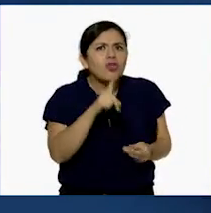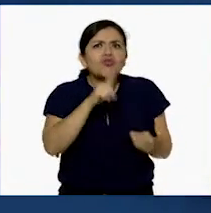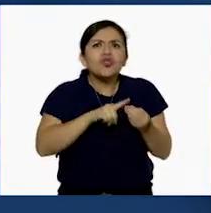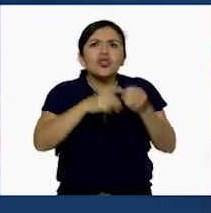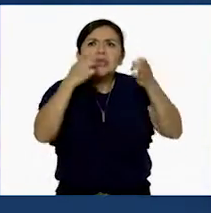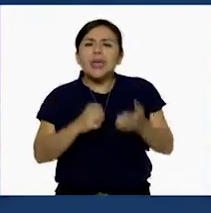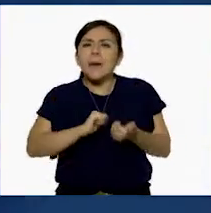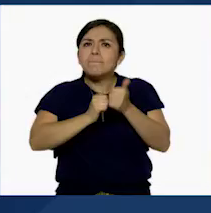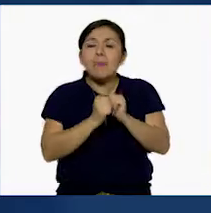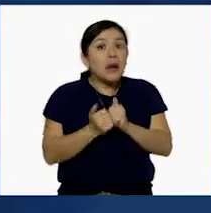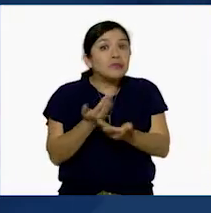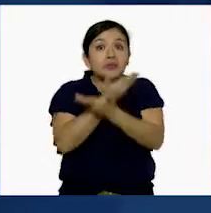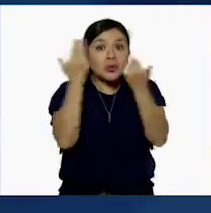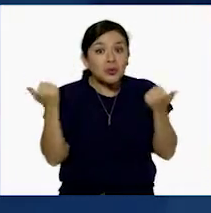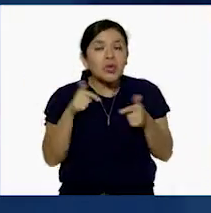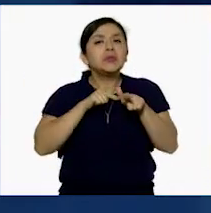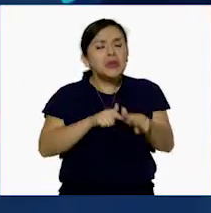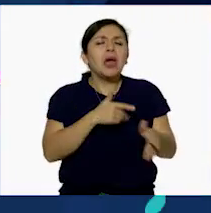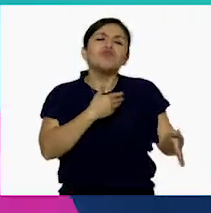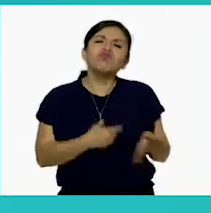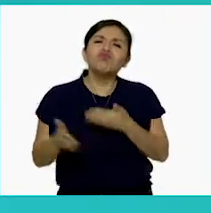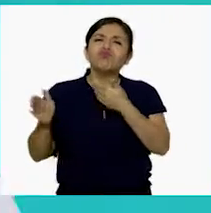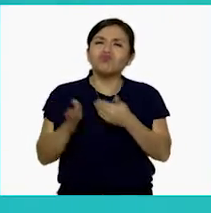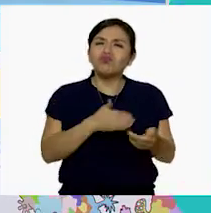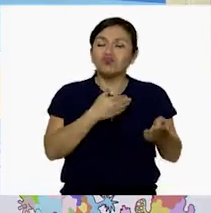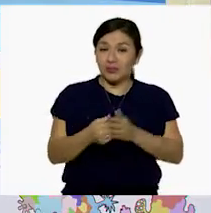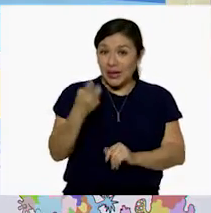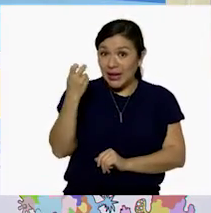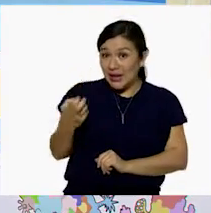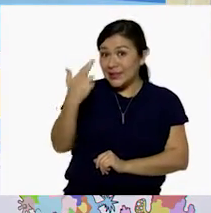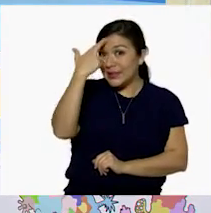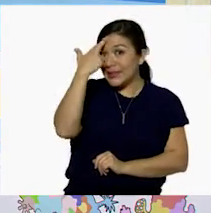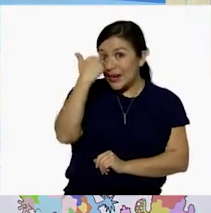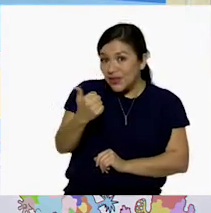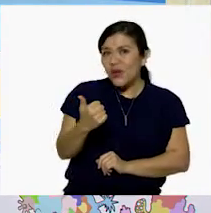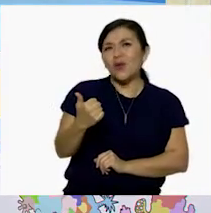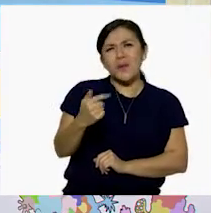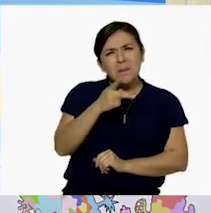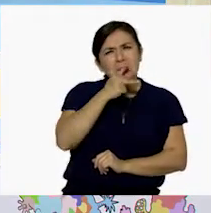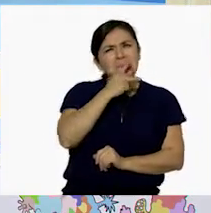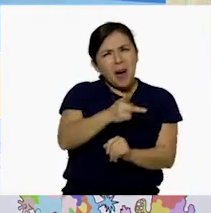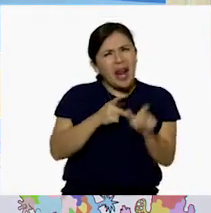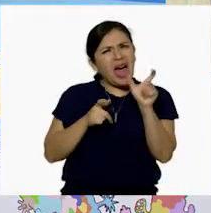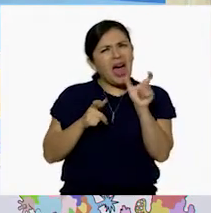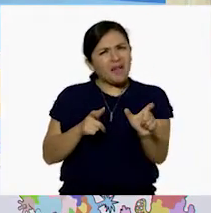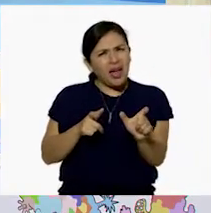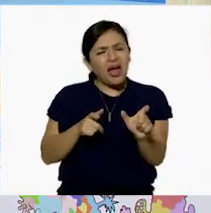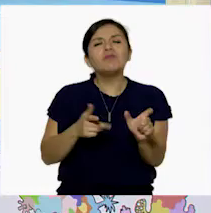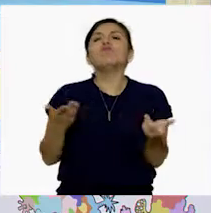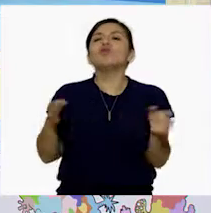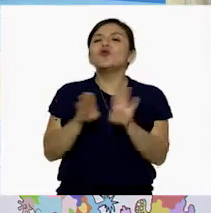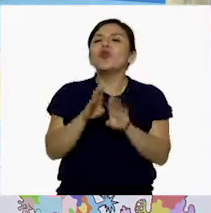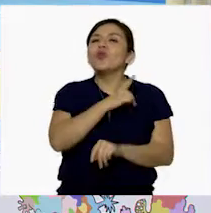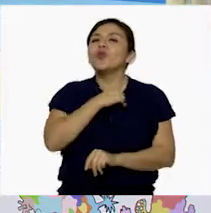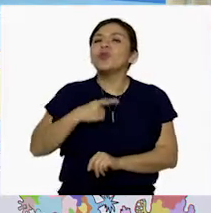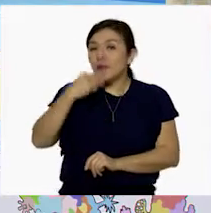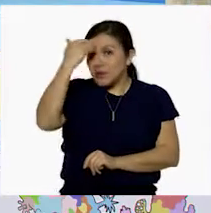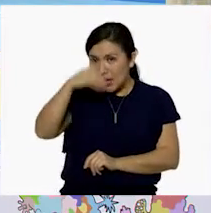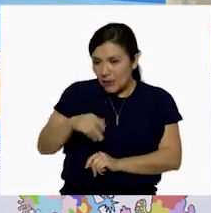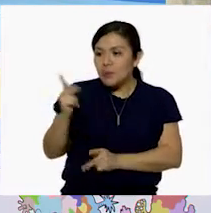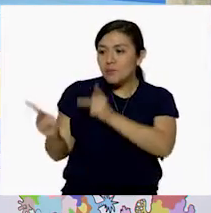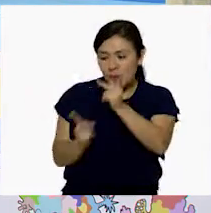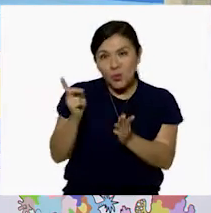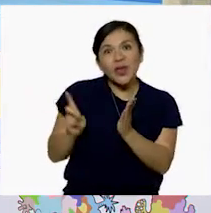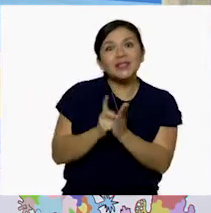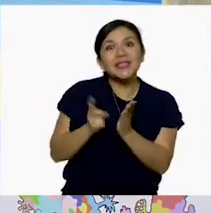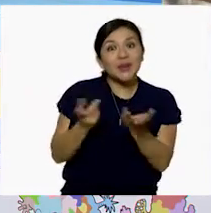dónde estaba y seguía adelante. Tienes razón, María. Es curioso, pero ya sabes qué hacer y pues pregúntale a tu